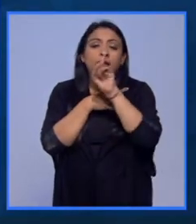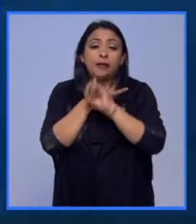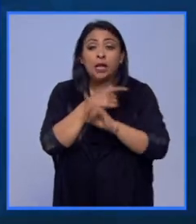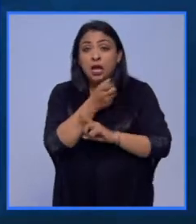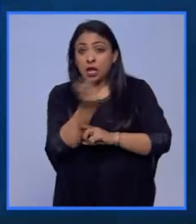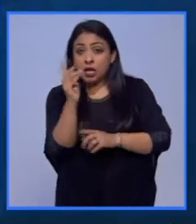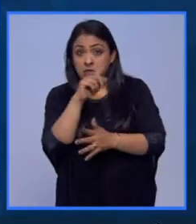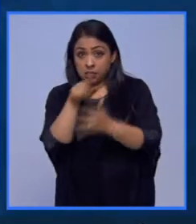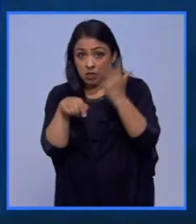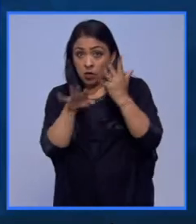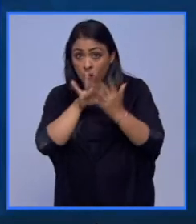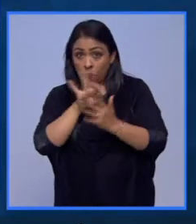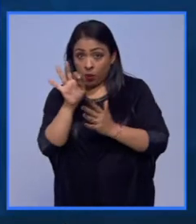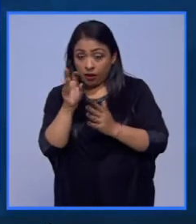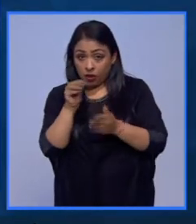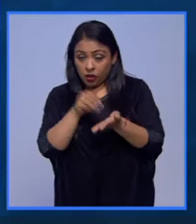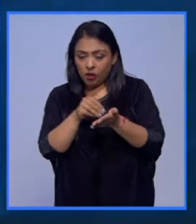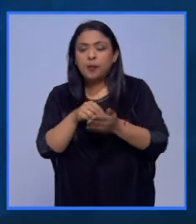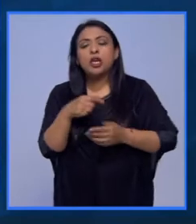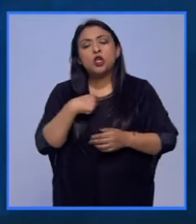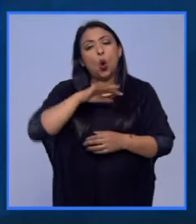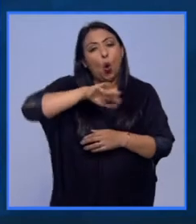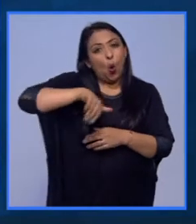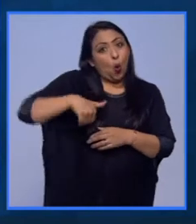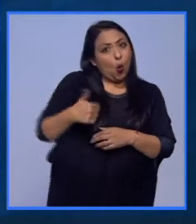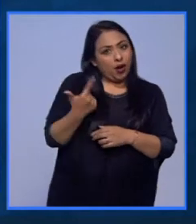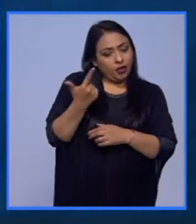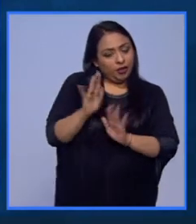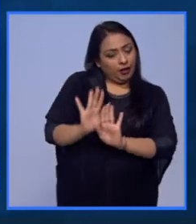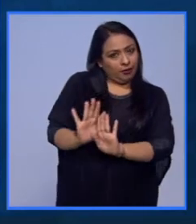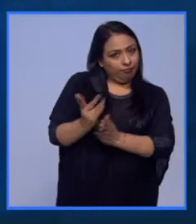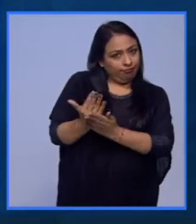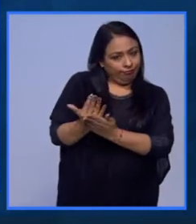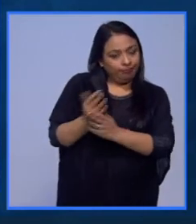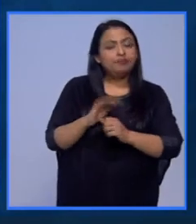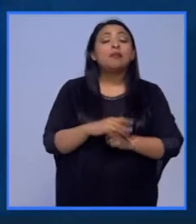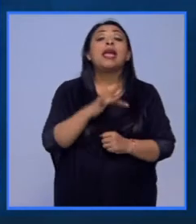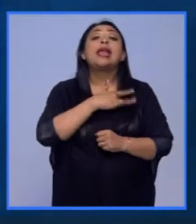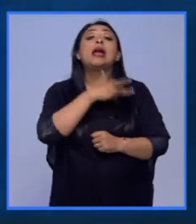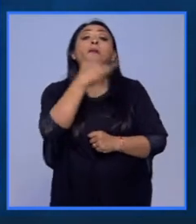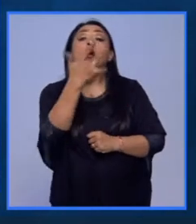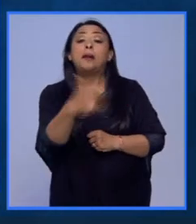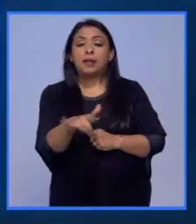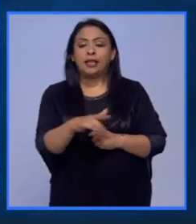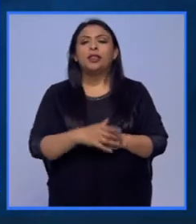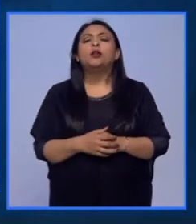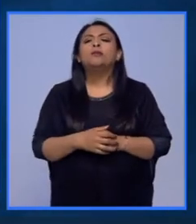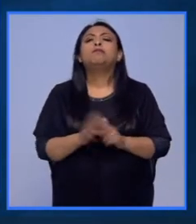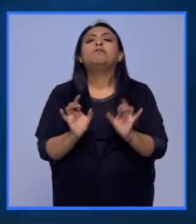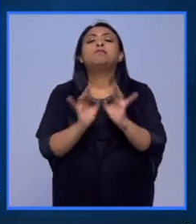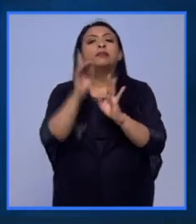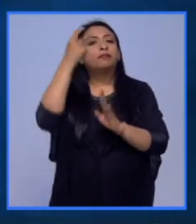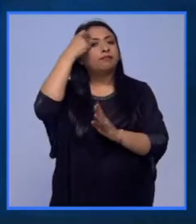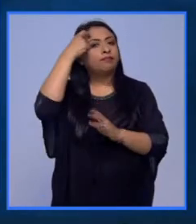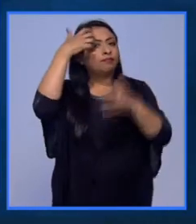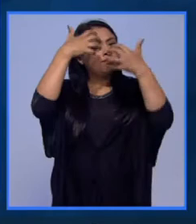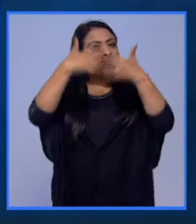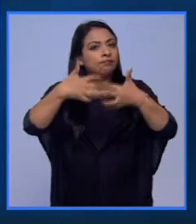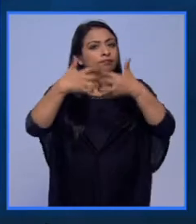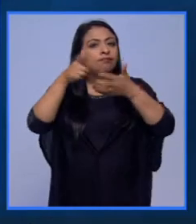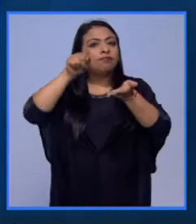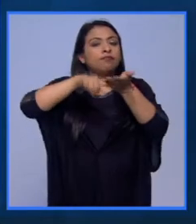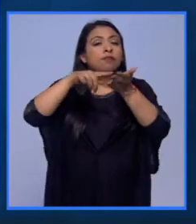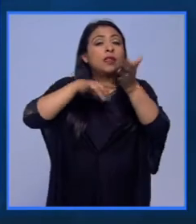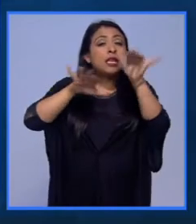tienen chance todavía. yo tengo reservados las 7. Pero el enamoramiento ocurre en el cerebro. Hay un proceso